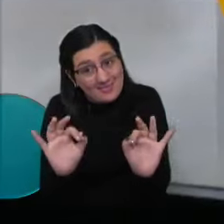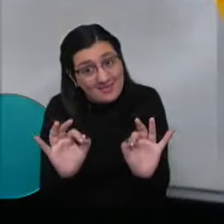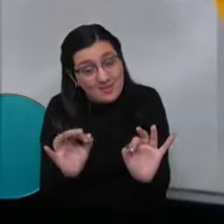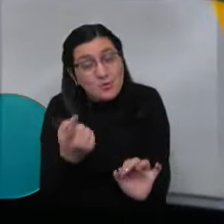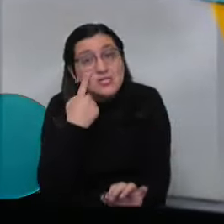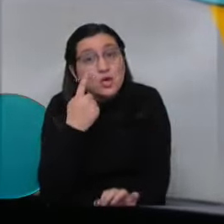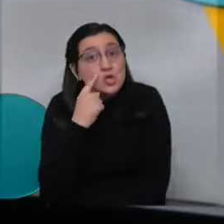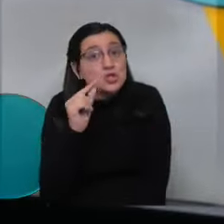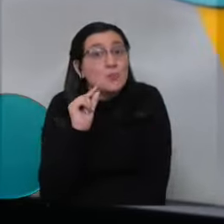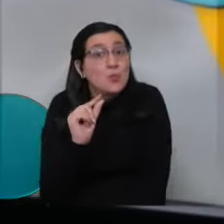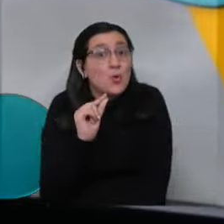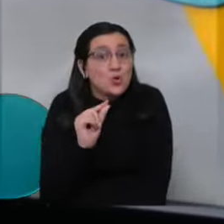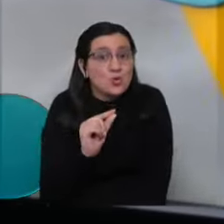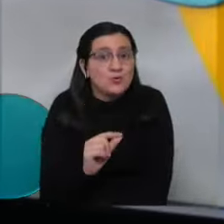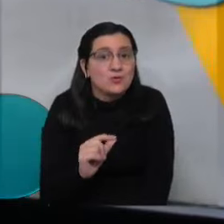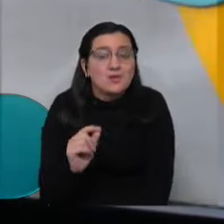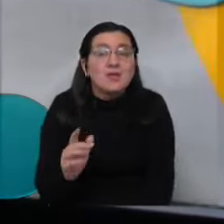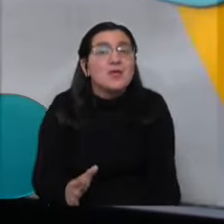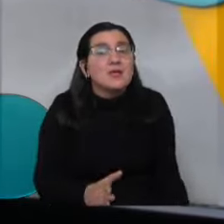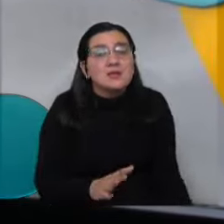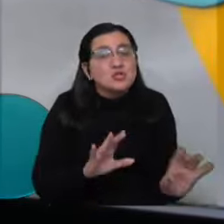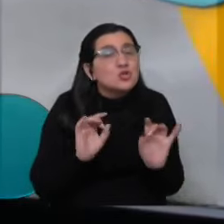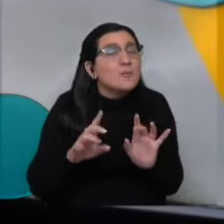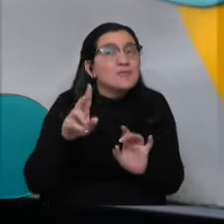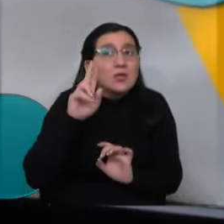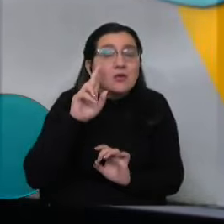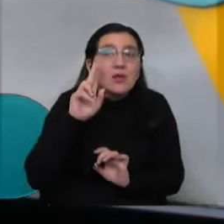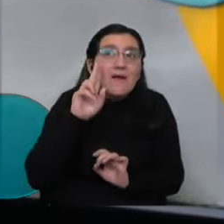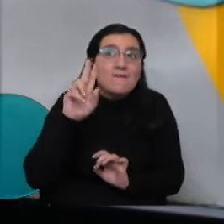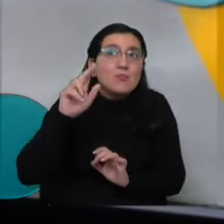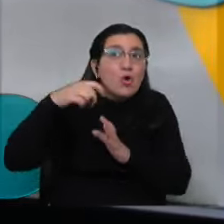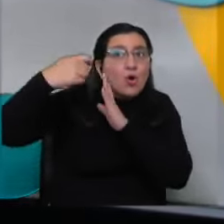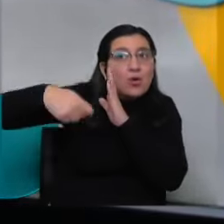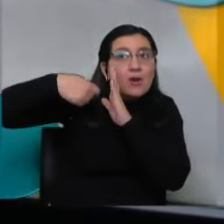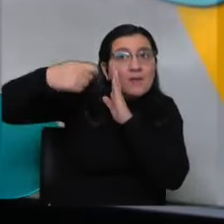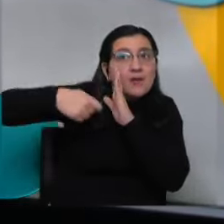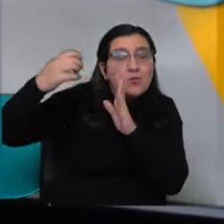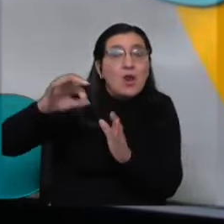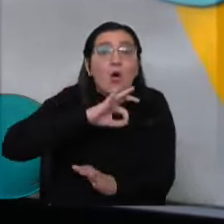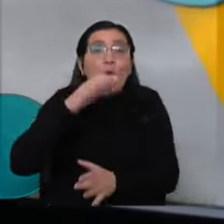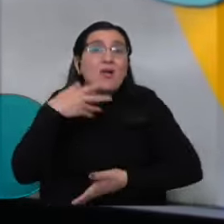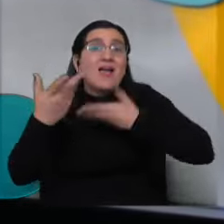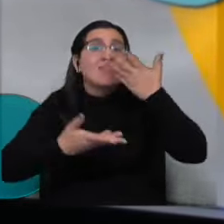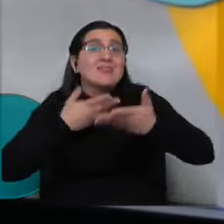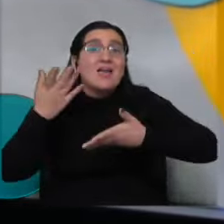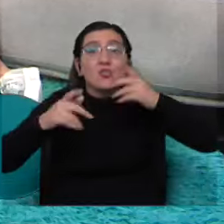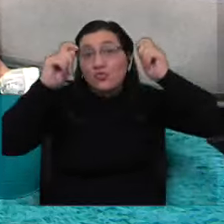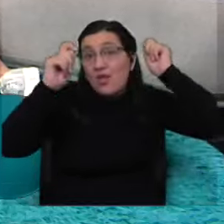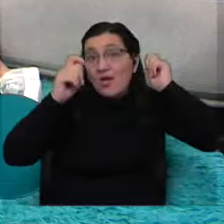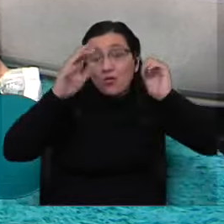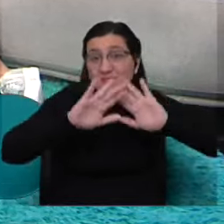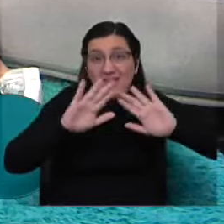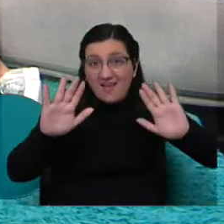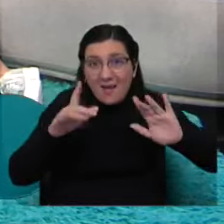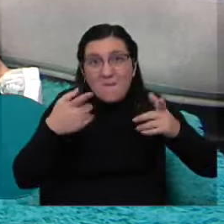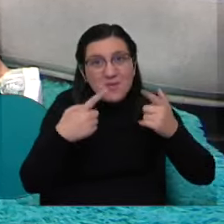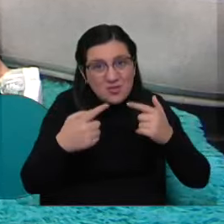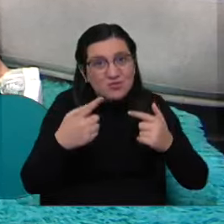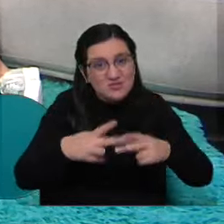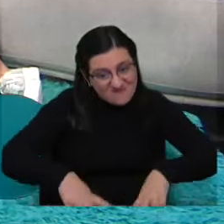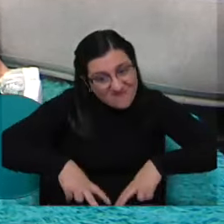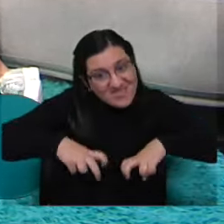poco muy poco más allá de la imagen que uno tiene cantando un tango o en alguna película No hay mucho más pero